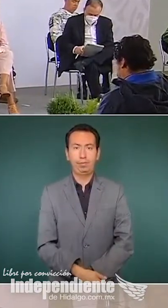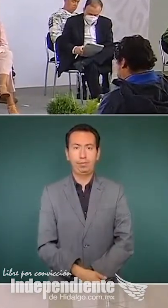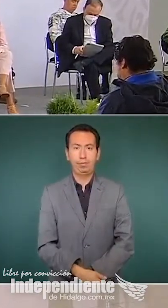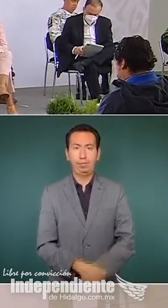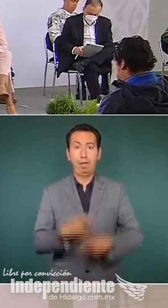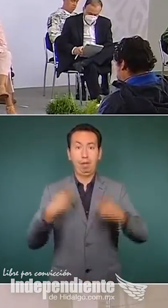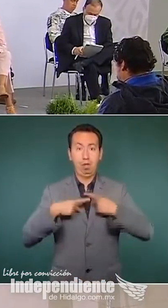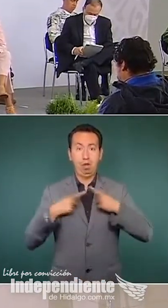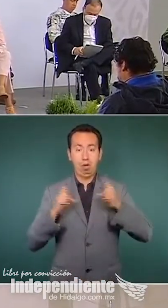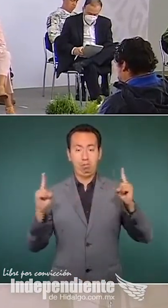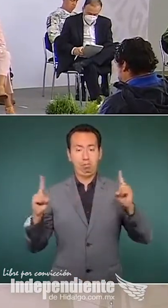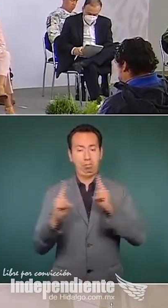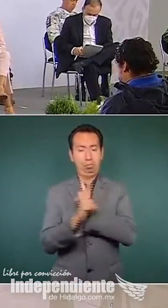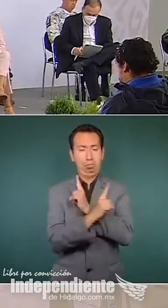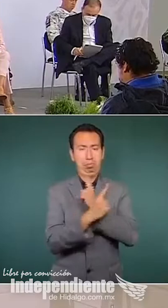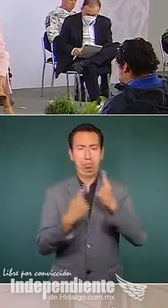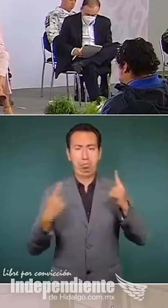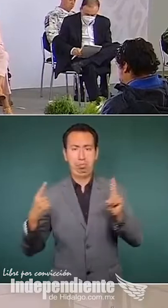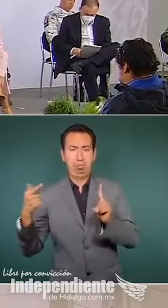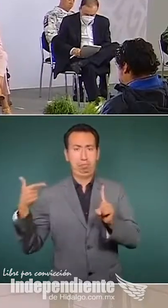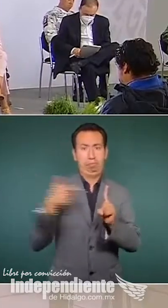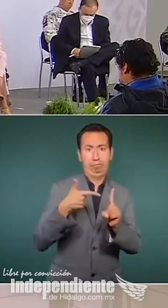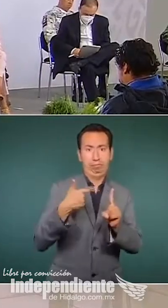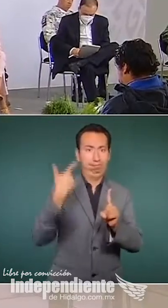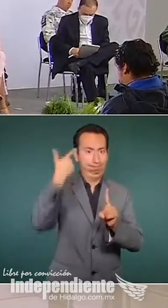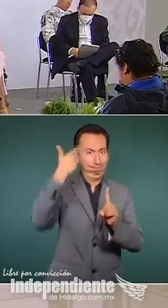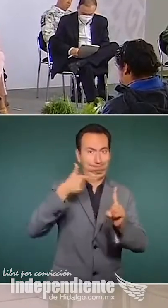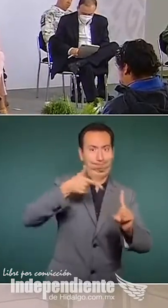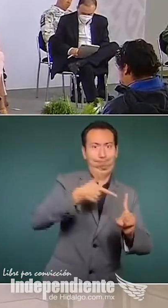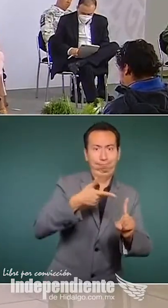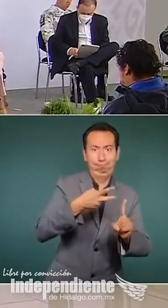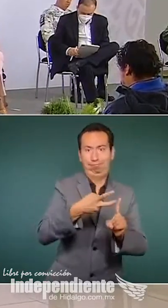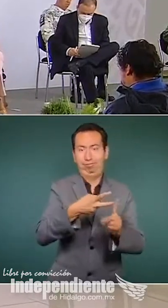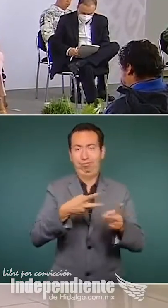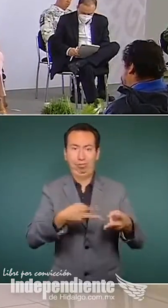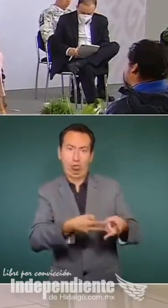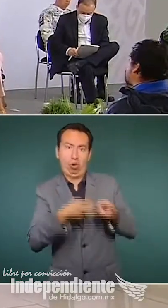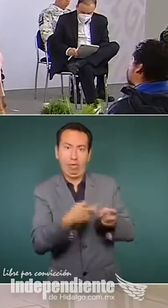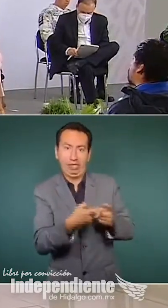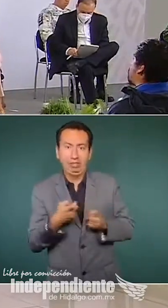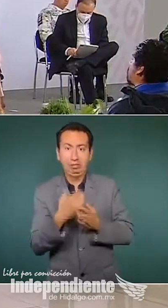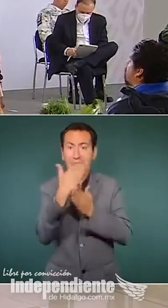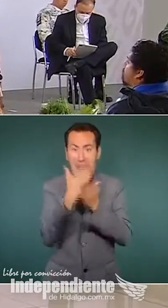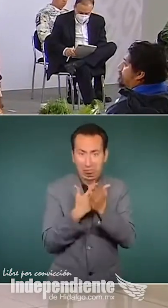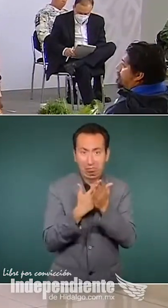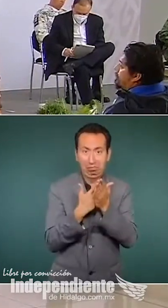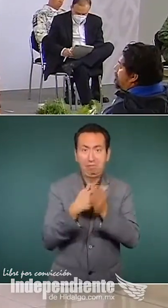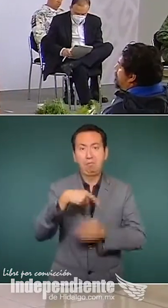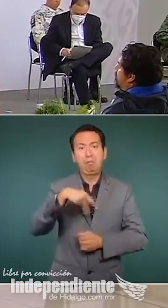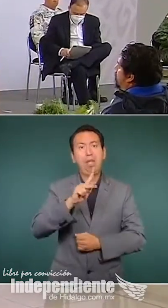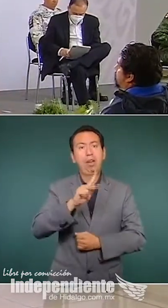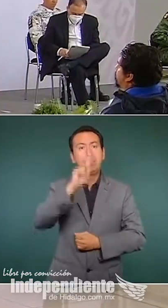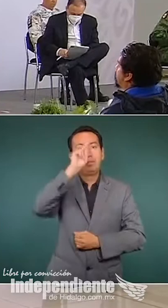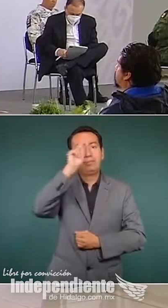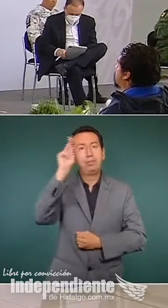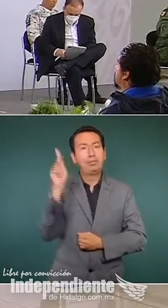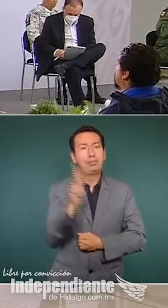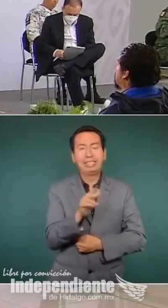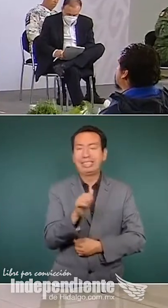transeúnte, disminución, casi en todos. Donde no hemos podido